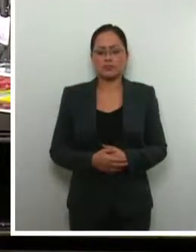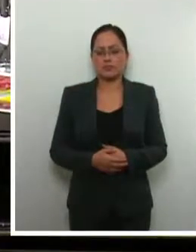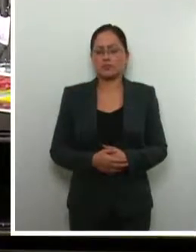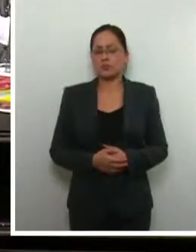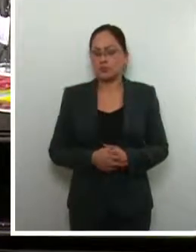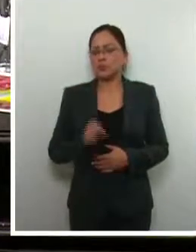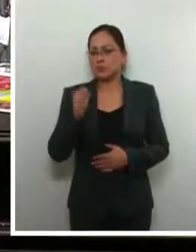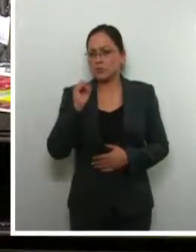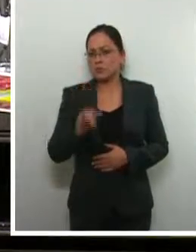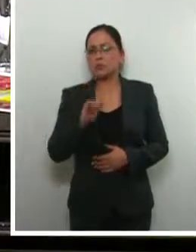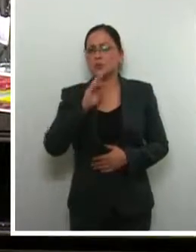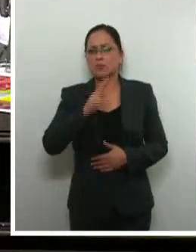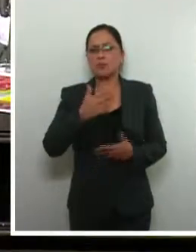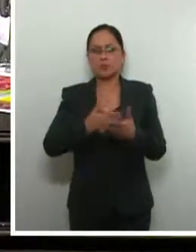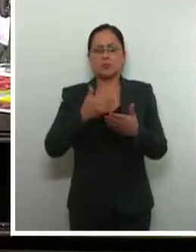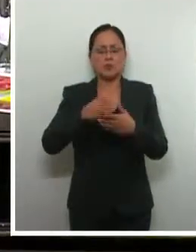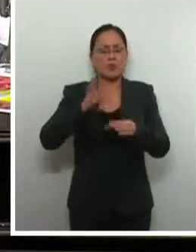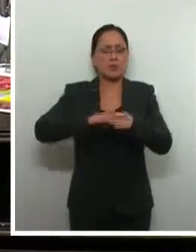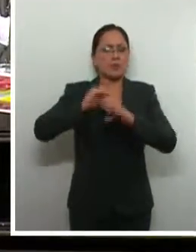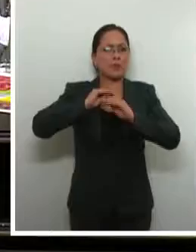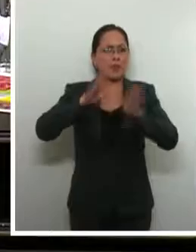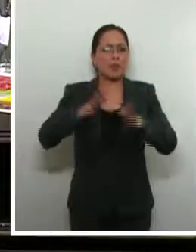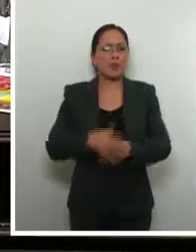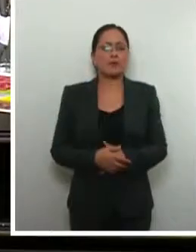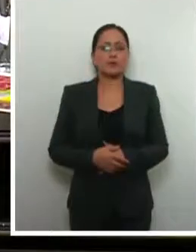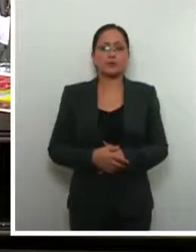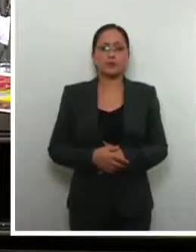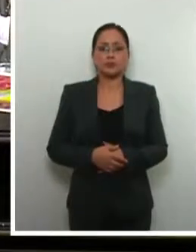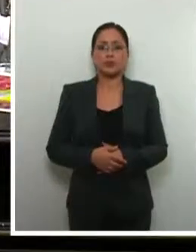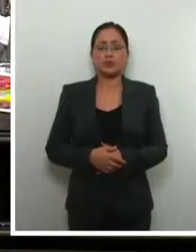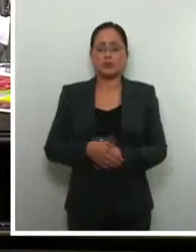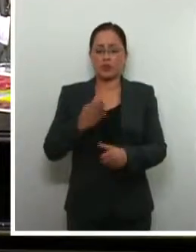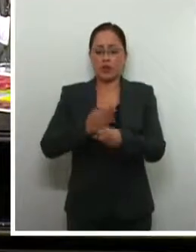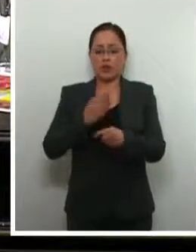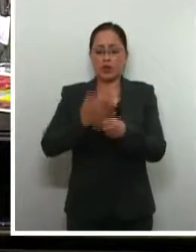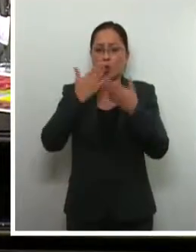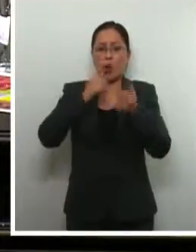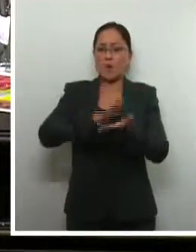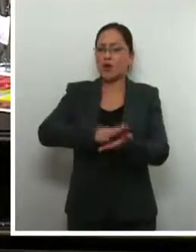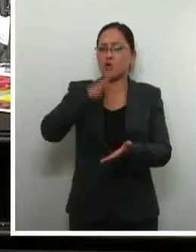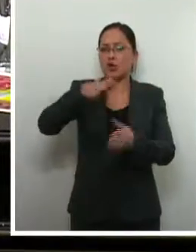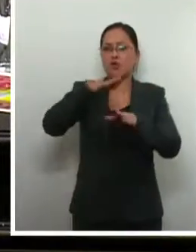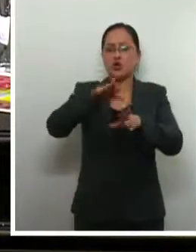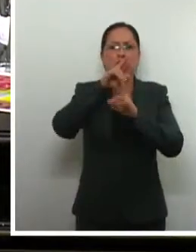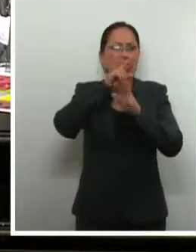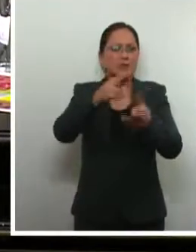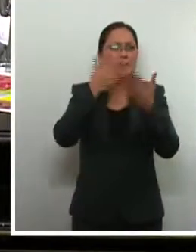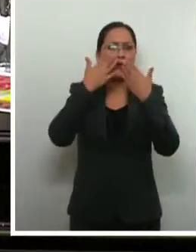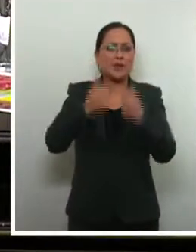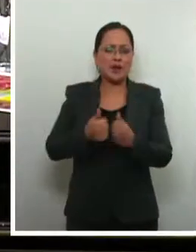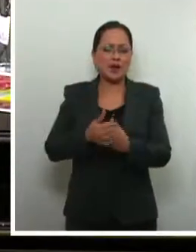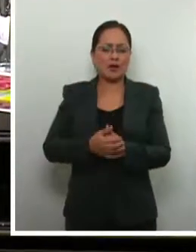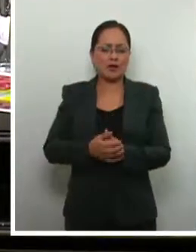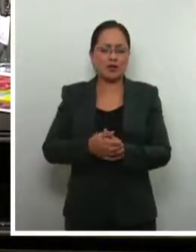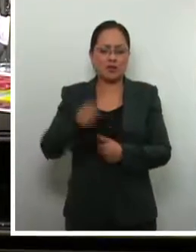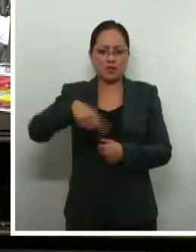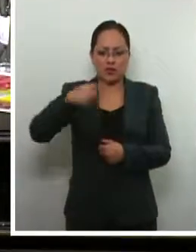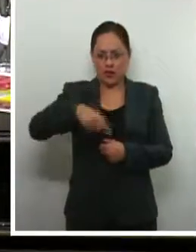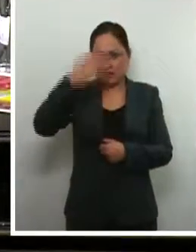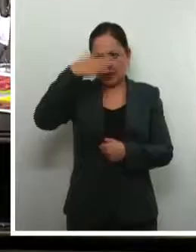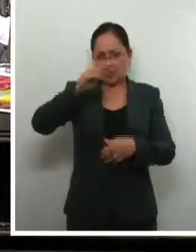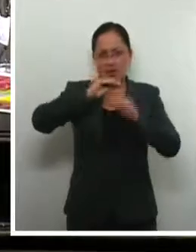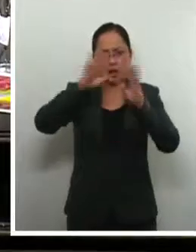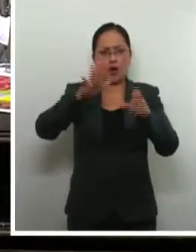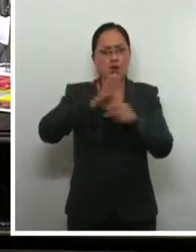es mejor que haya certeza. Les he de decir que ahorita no hay mayoría calificada en el resultado, para que bien lo tengan